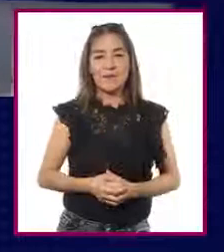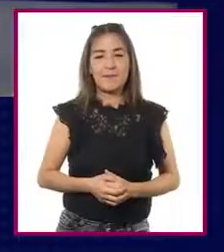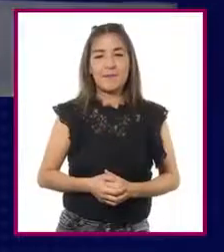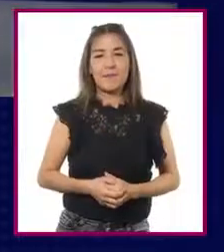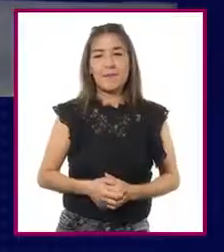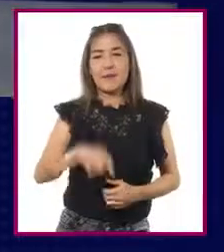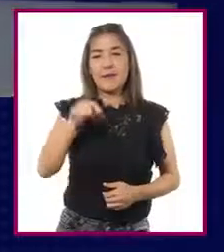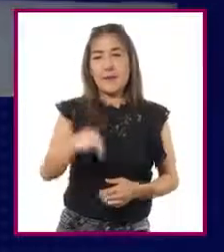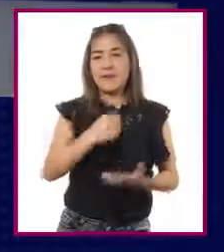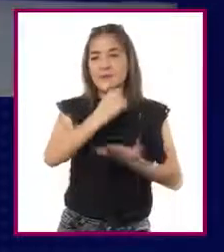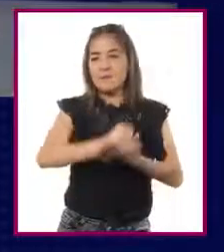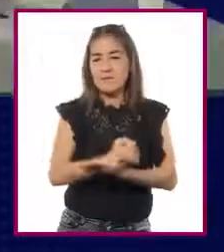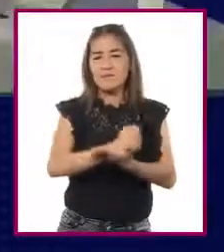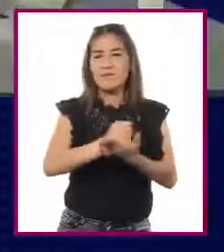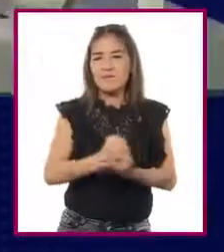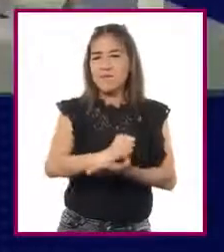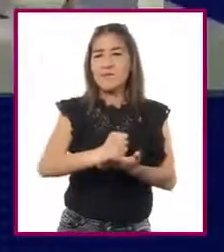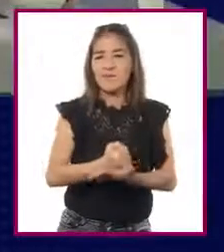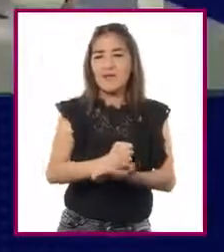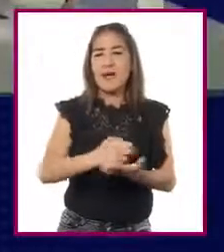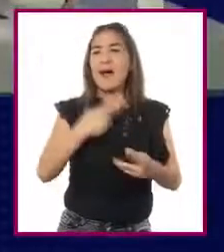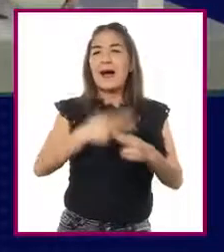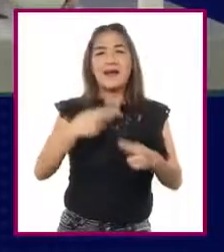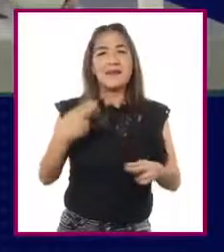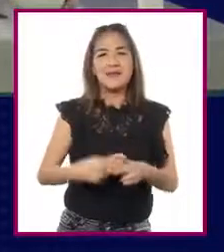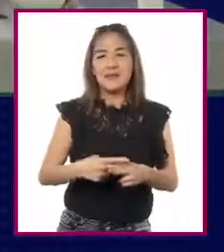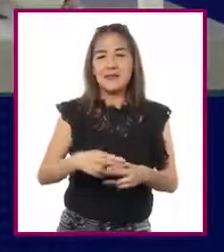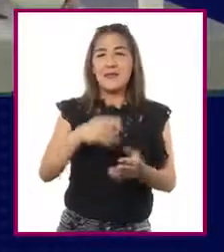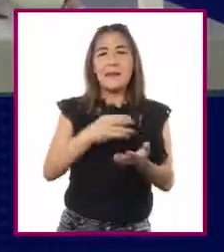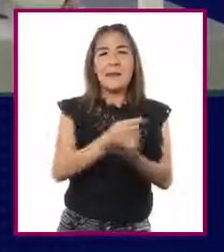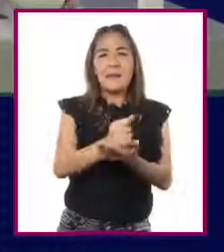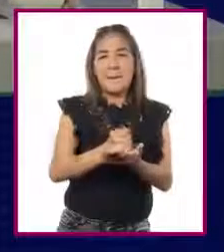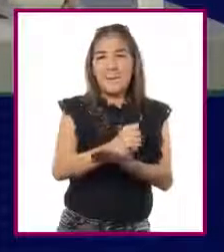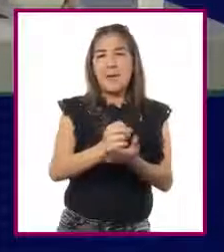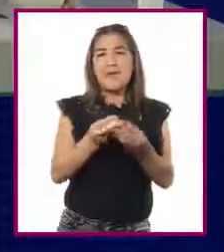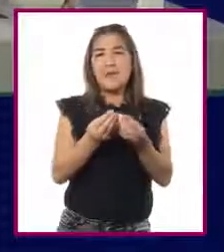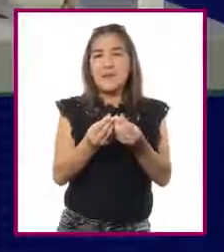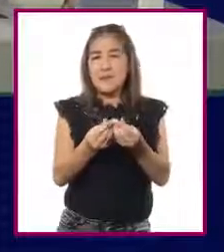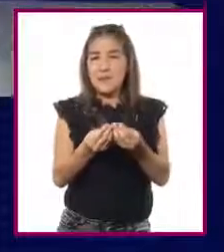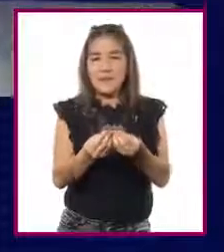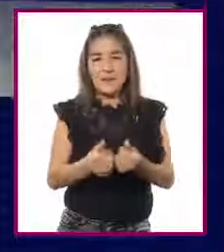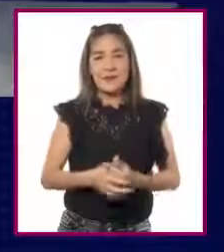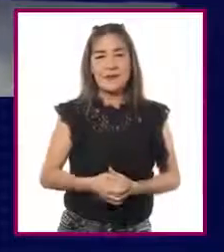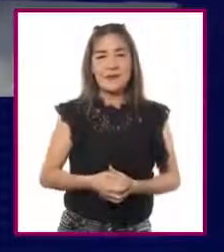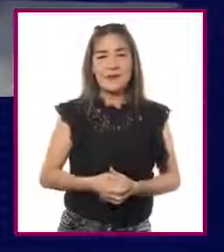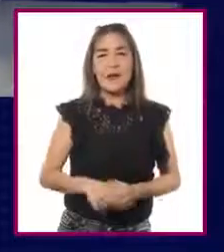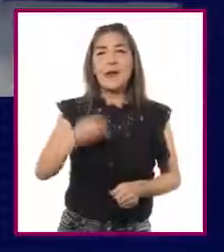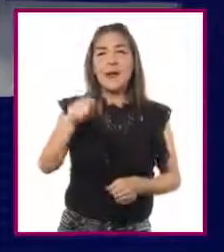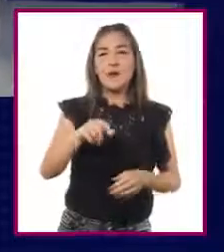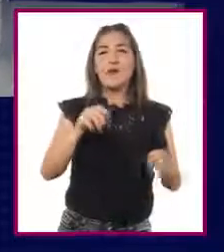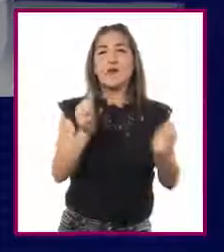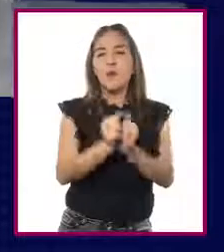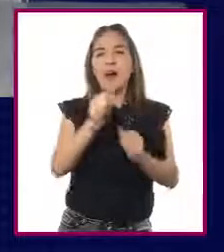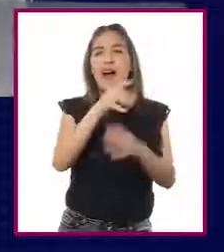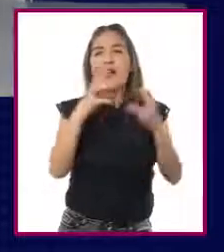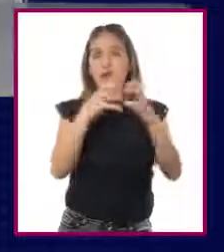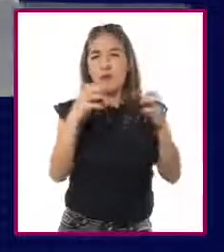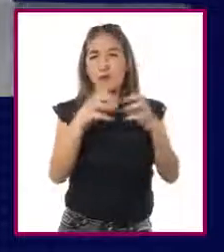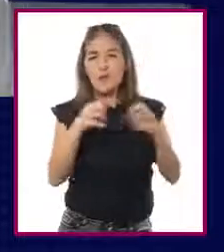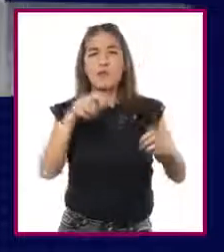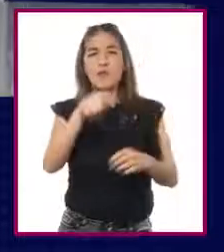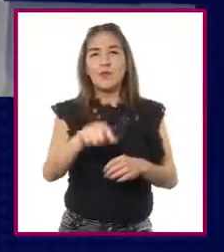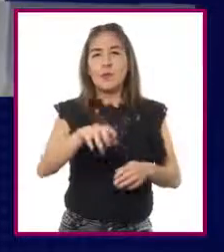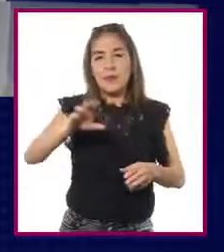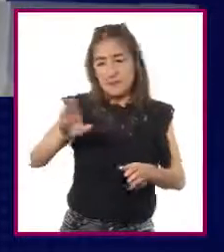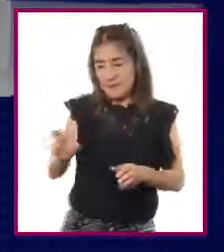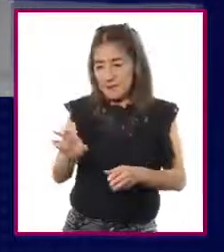y triturar lo más posible hasta tener un polvo bastante fino. Con ayuda de un trozo de algodón, tomar todo el